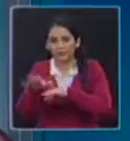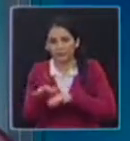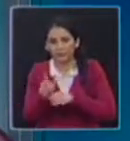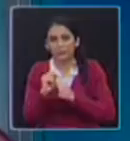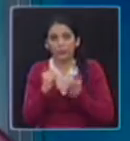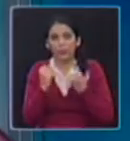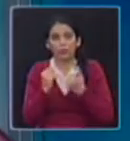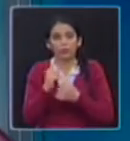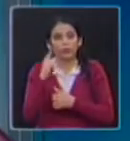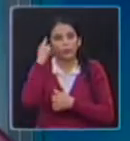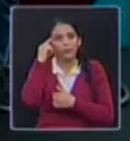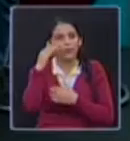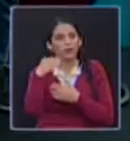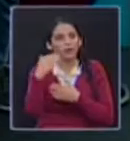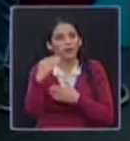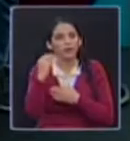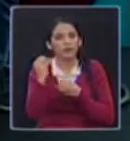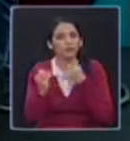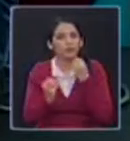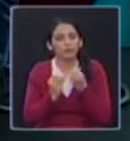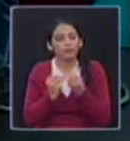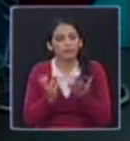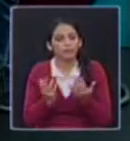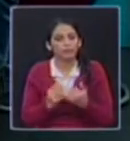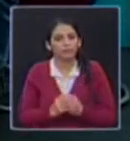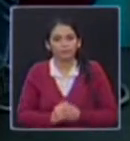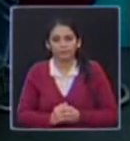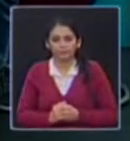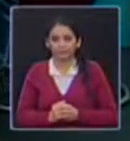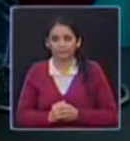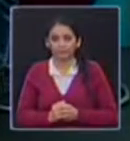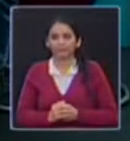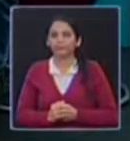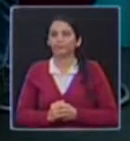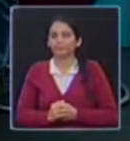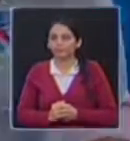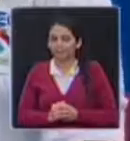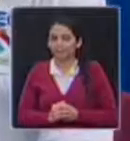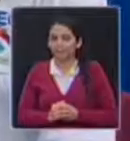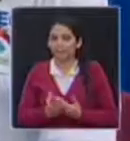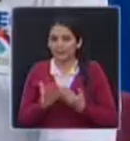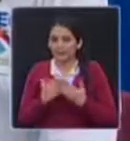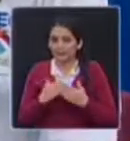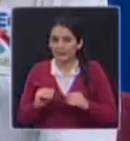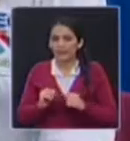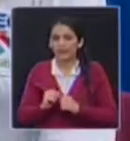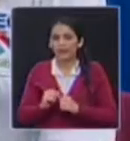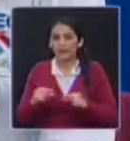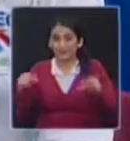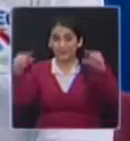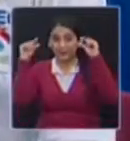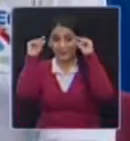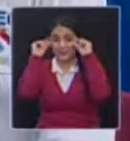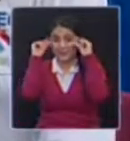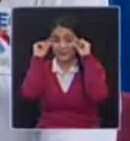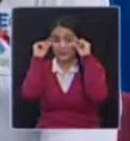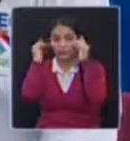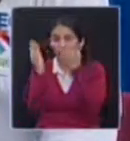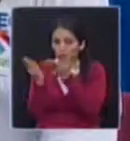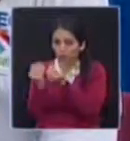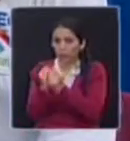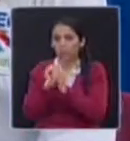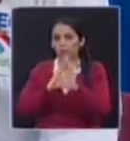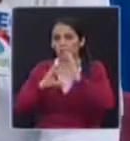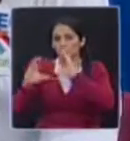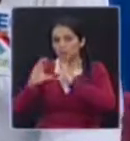comicios del 2 de abril? Bueno, justamente firmamos el acuerdo agropecuario con Guillermo Lasso, quien tuvo la